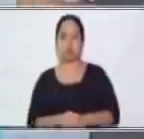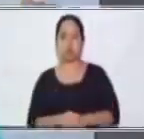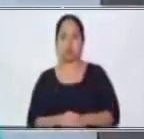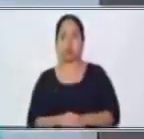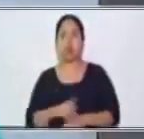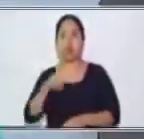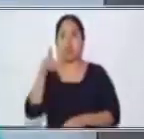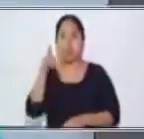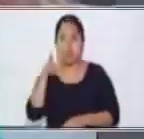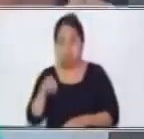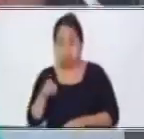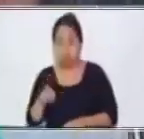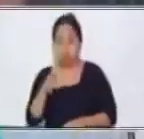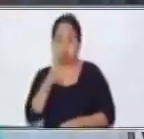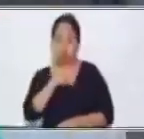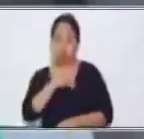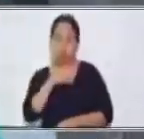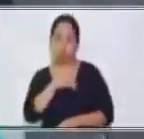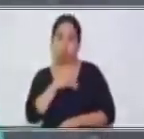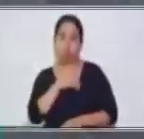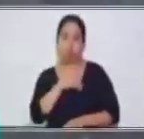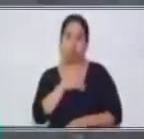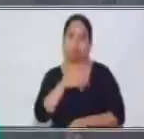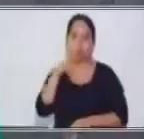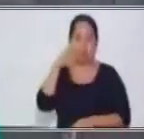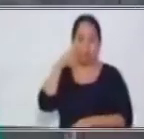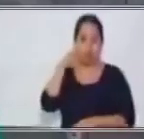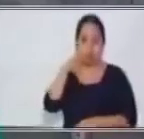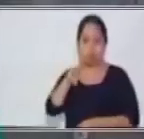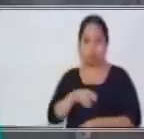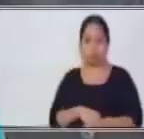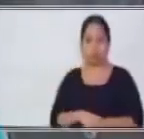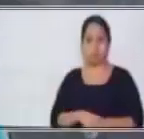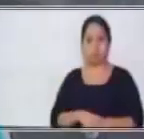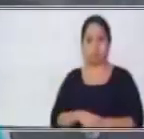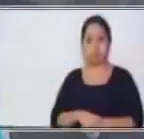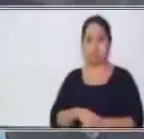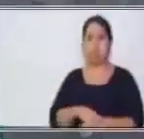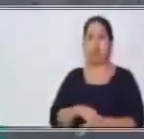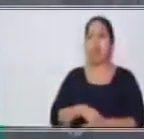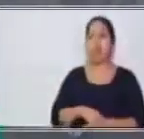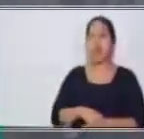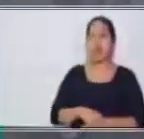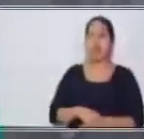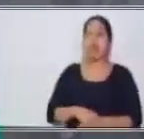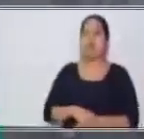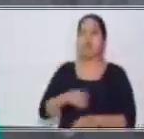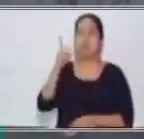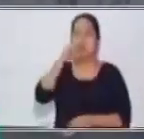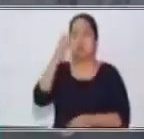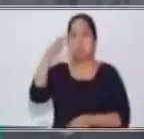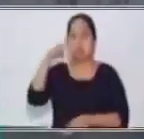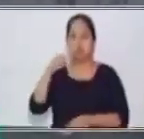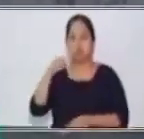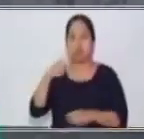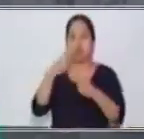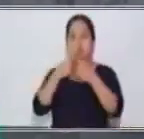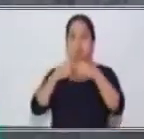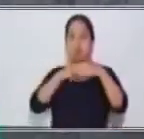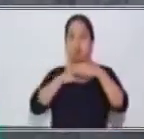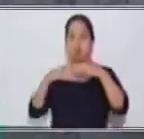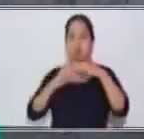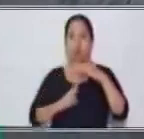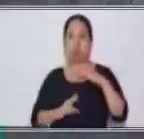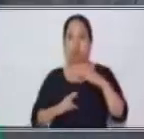que quiero que tomemos en consideración. Seno de beta es x sobre r, referenciando al